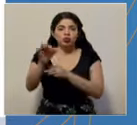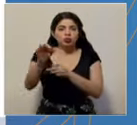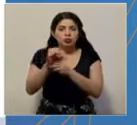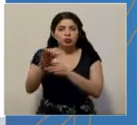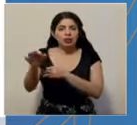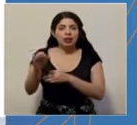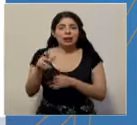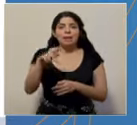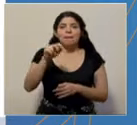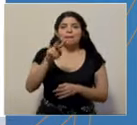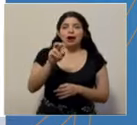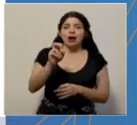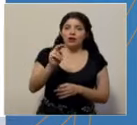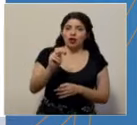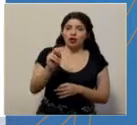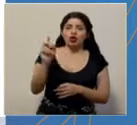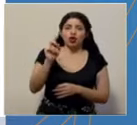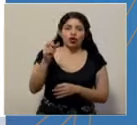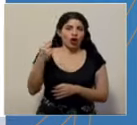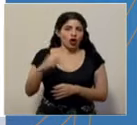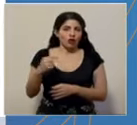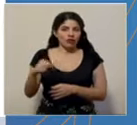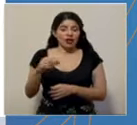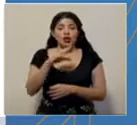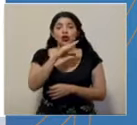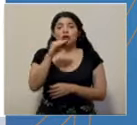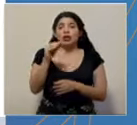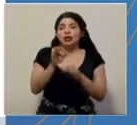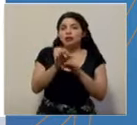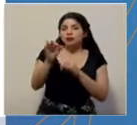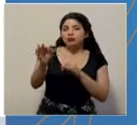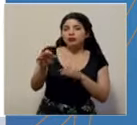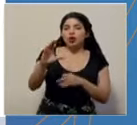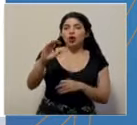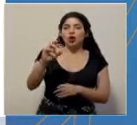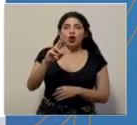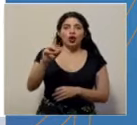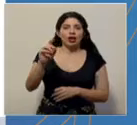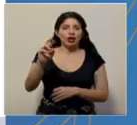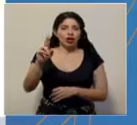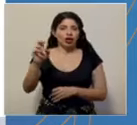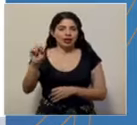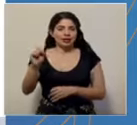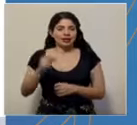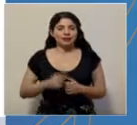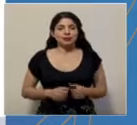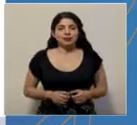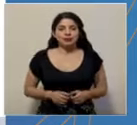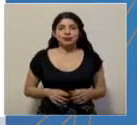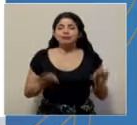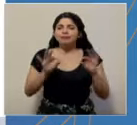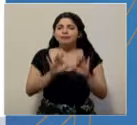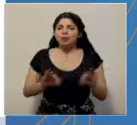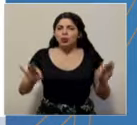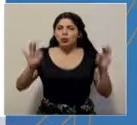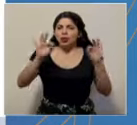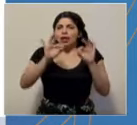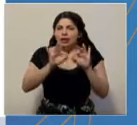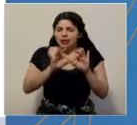el distrito de Pavón en el Cantón de Golfito y el Cantón de Corredores. Es